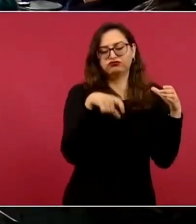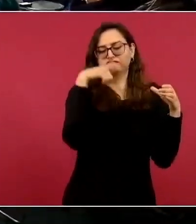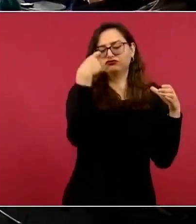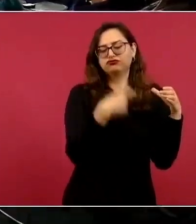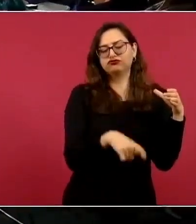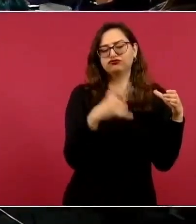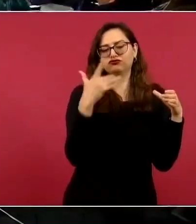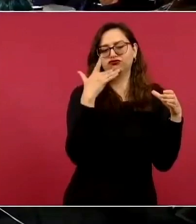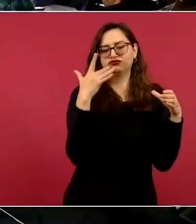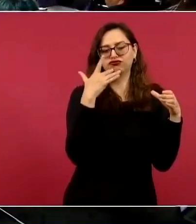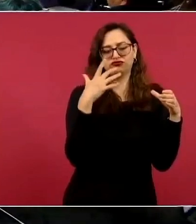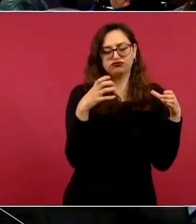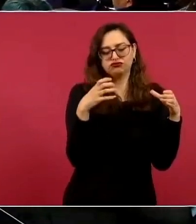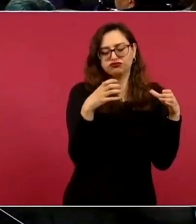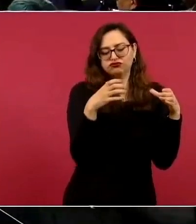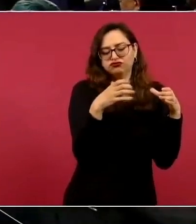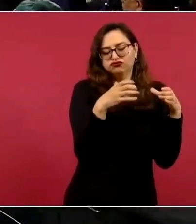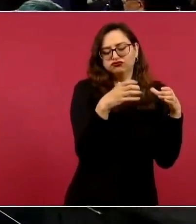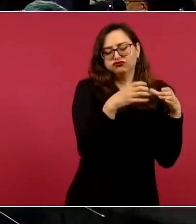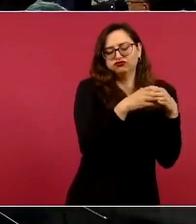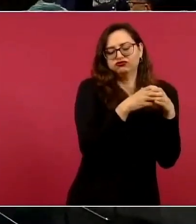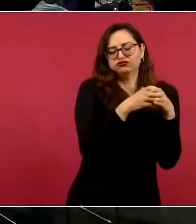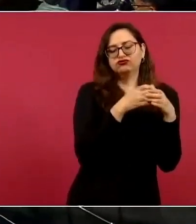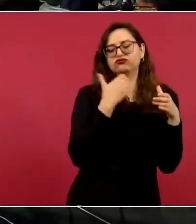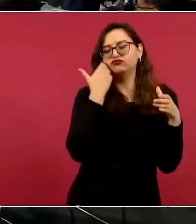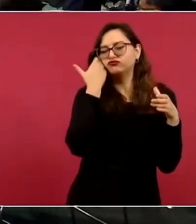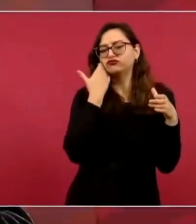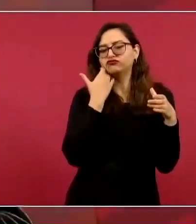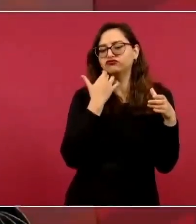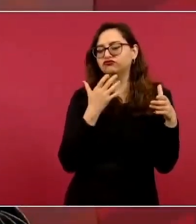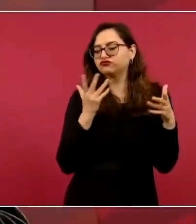tiene más que ver con la conveniencia.